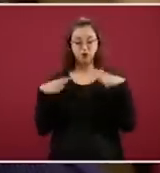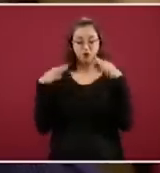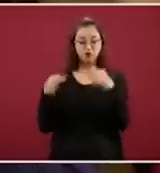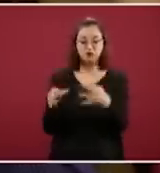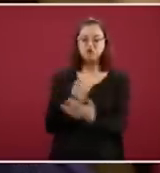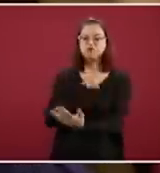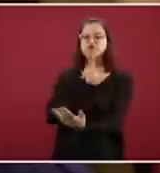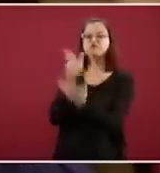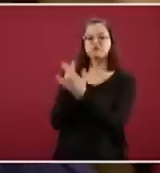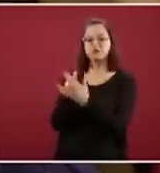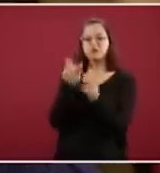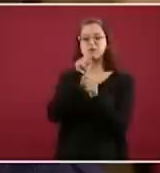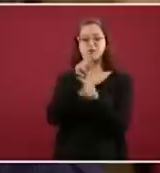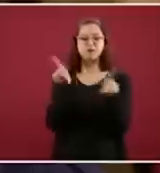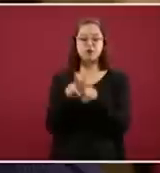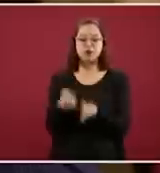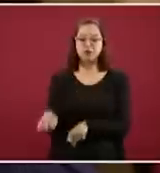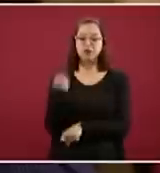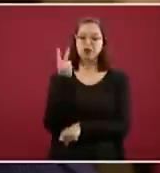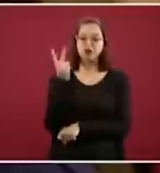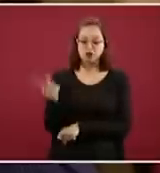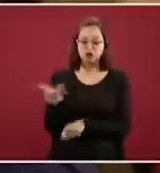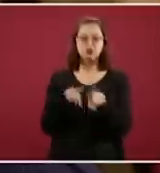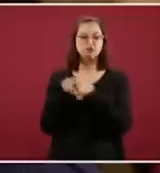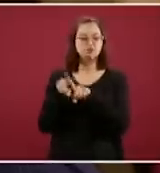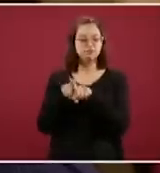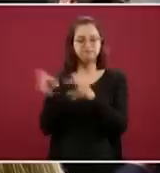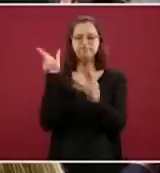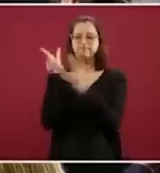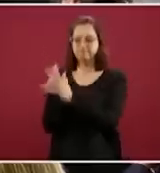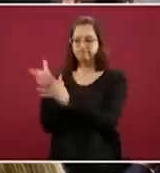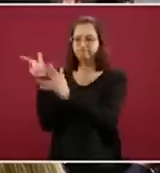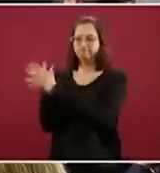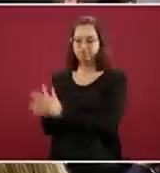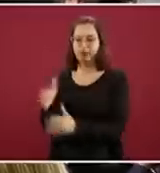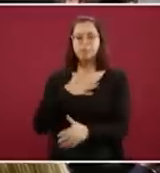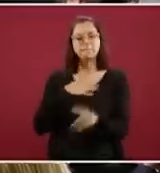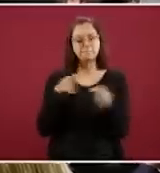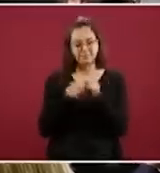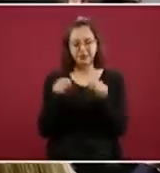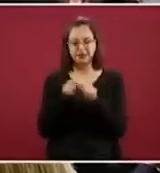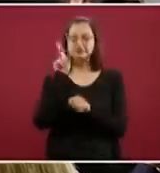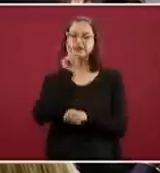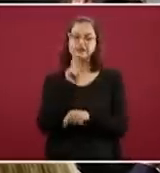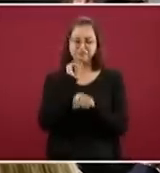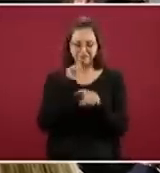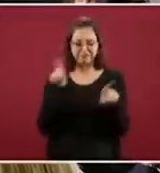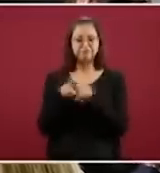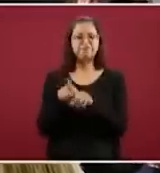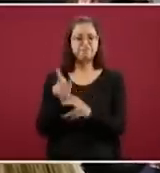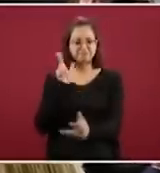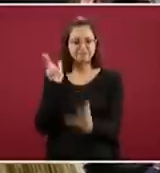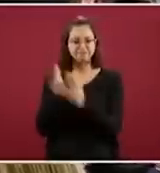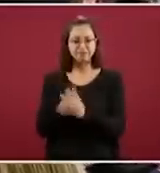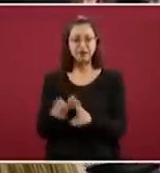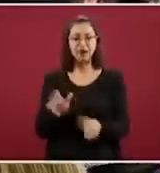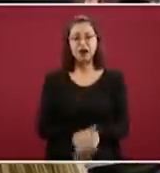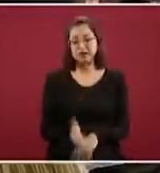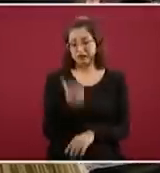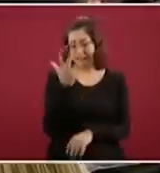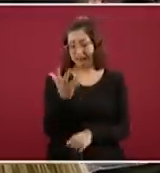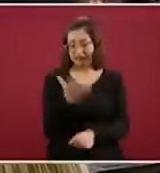y a sus dos hermanos y a mi tía, encarcelaron de manera injusta a cinco